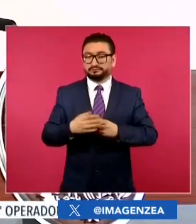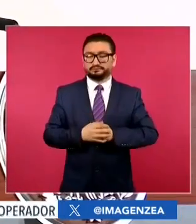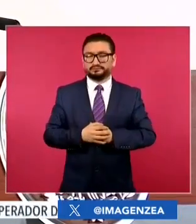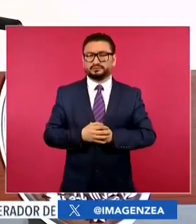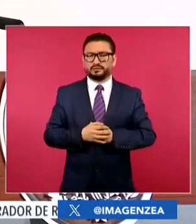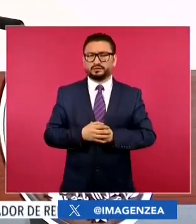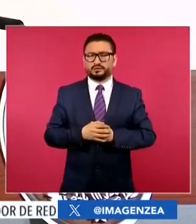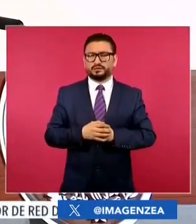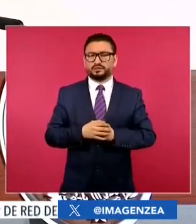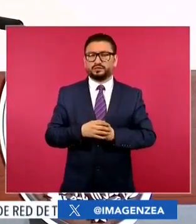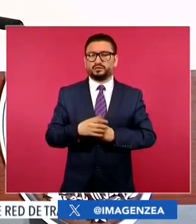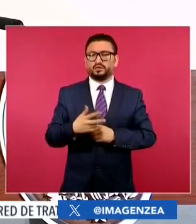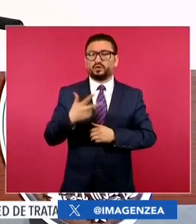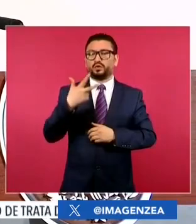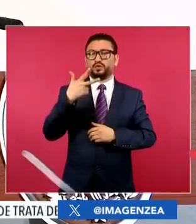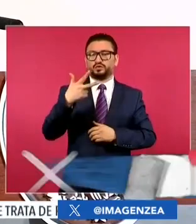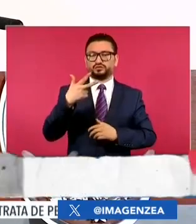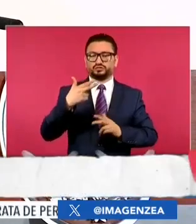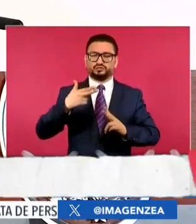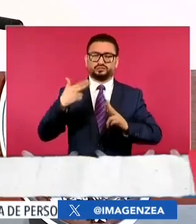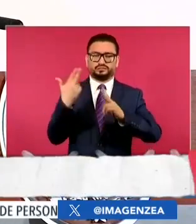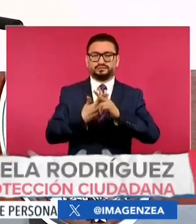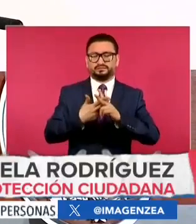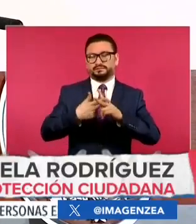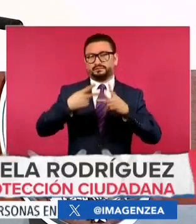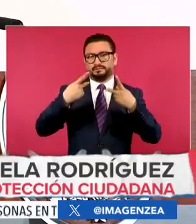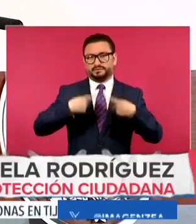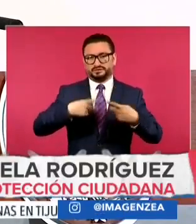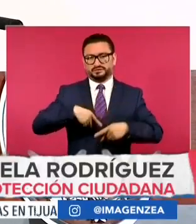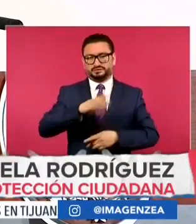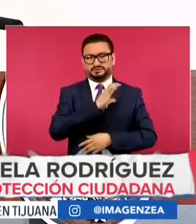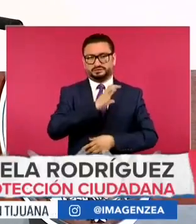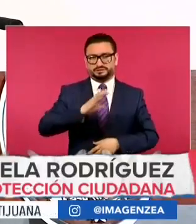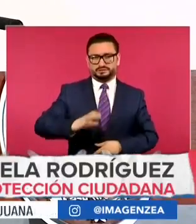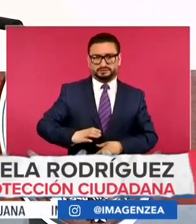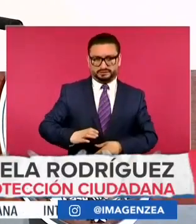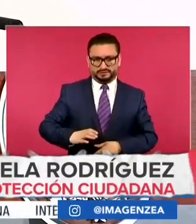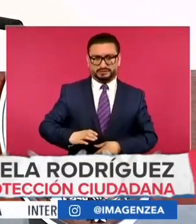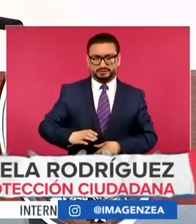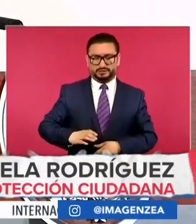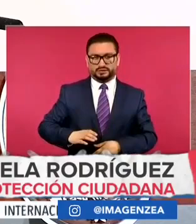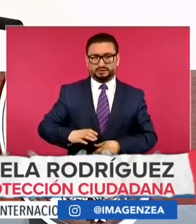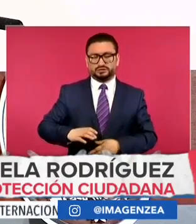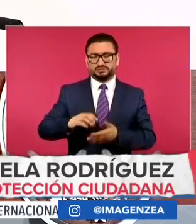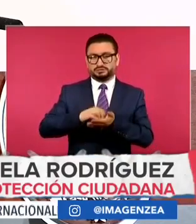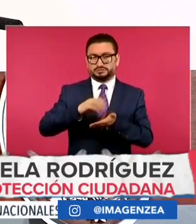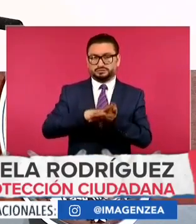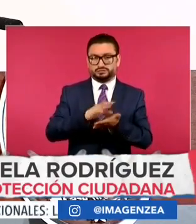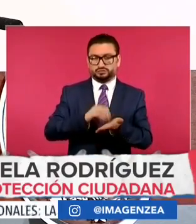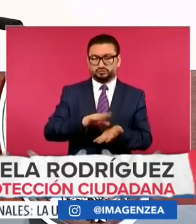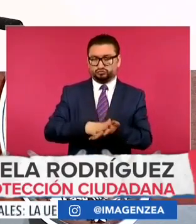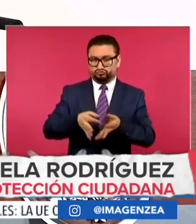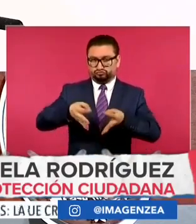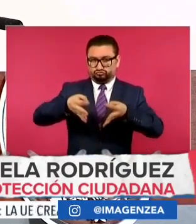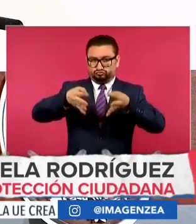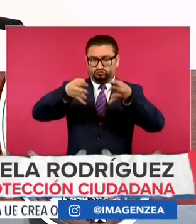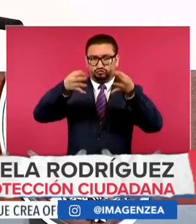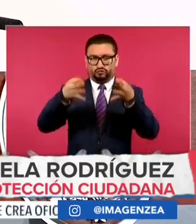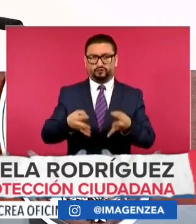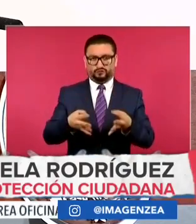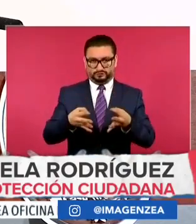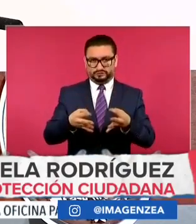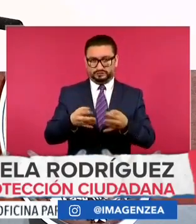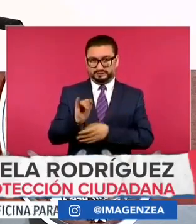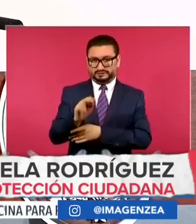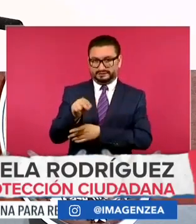Han ocurrido 8 homicidios de personas candidatas registradas oficialmente ante el